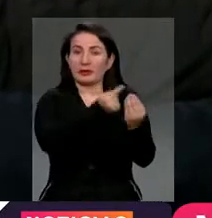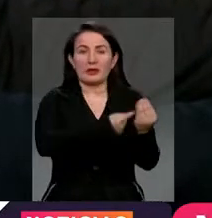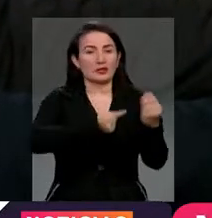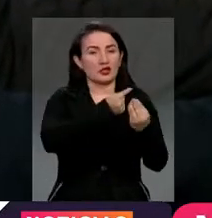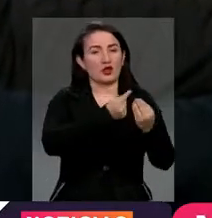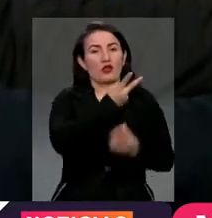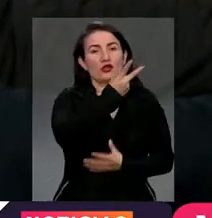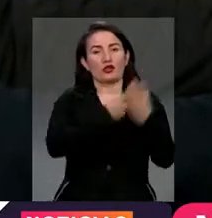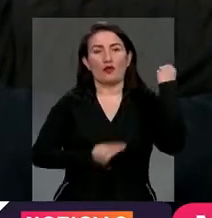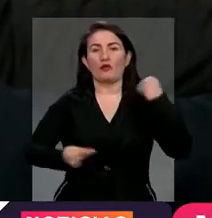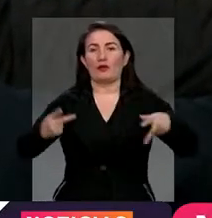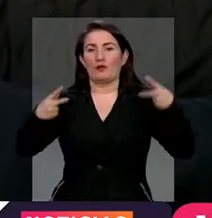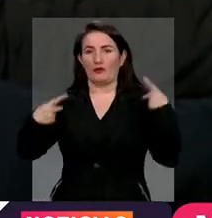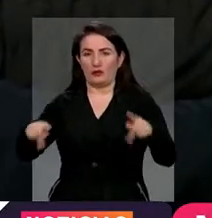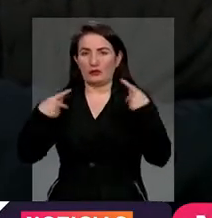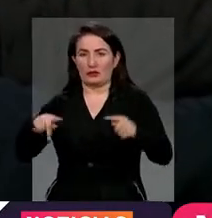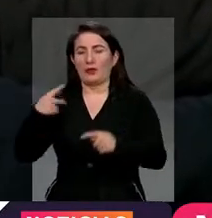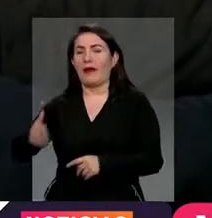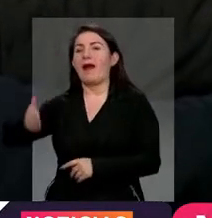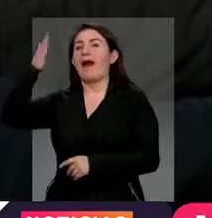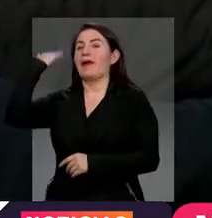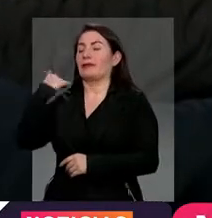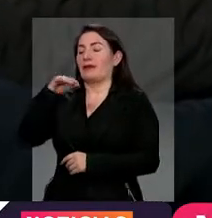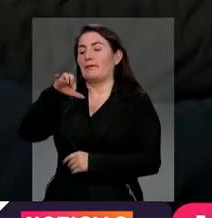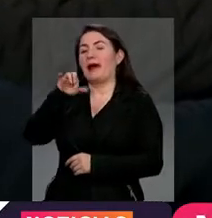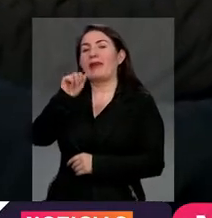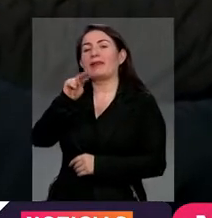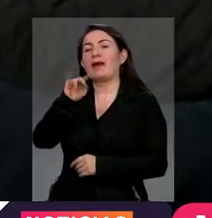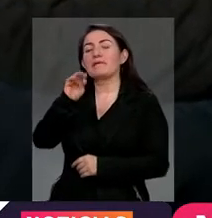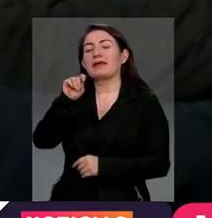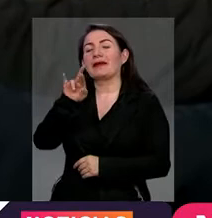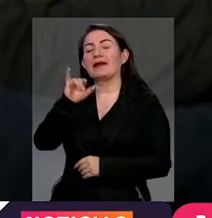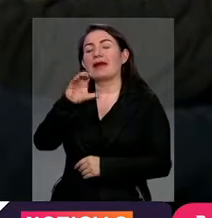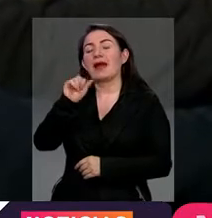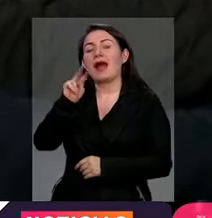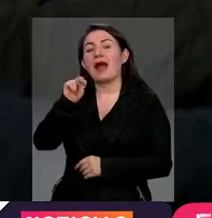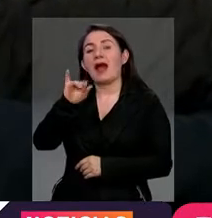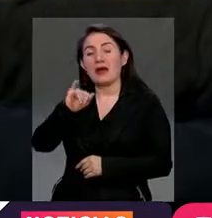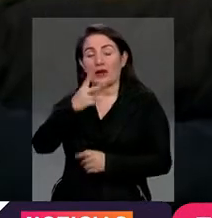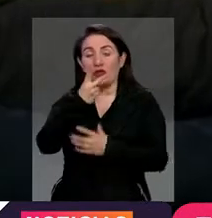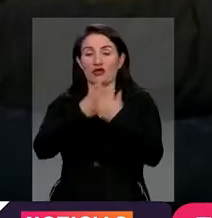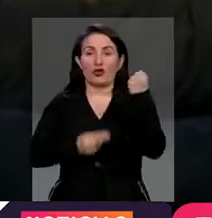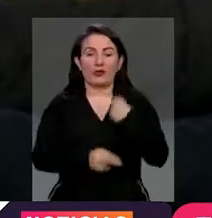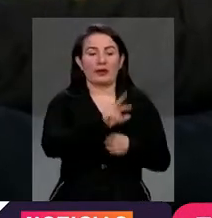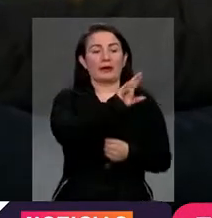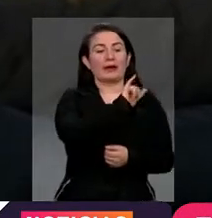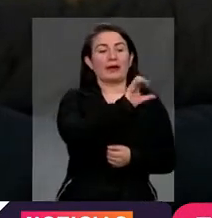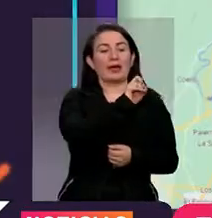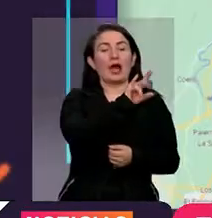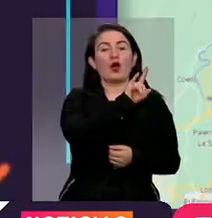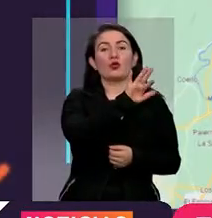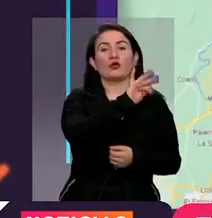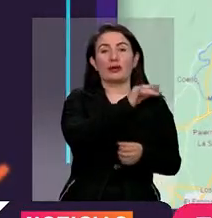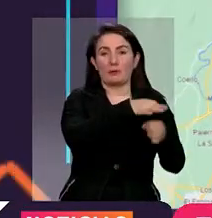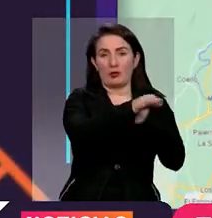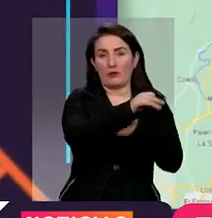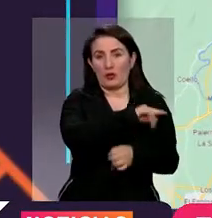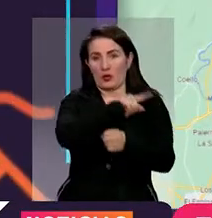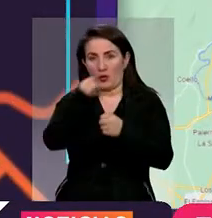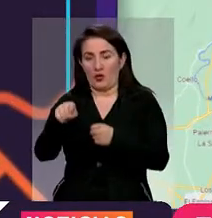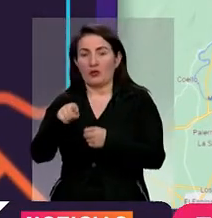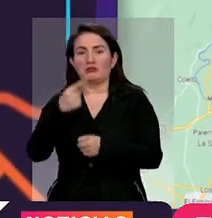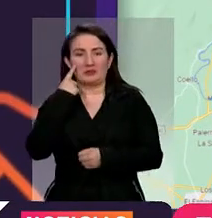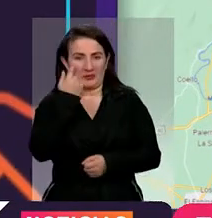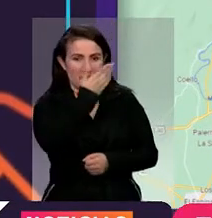en Fusagasugá de la antigua Panamericana y de la doble calzada entre Ricaurte y Girardot. Municipios como